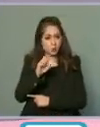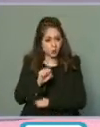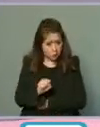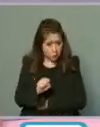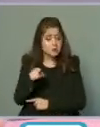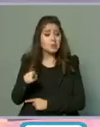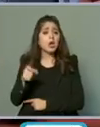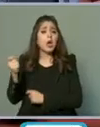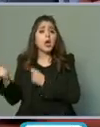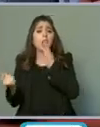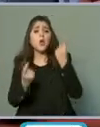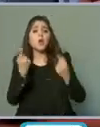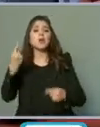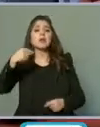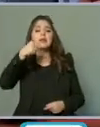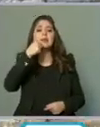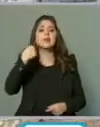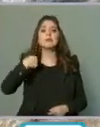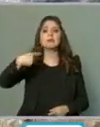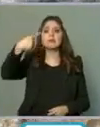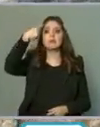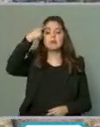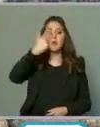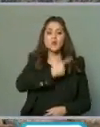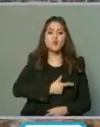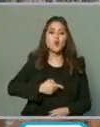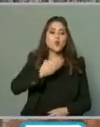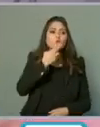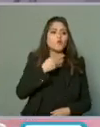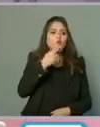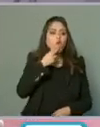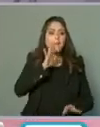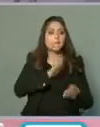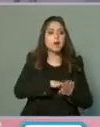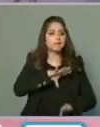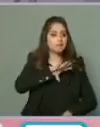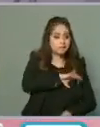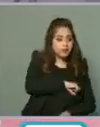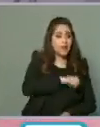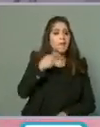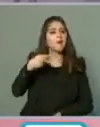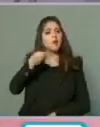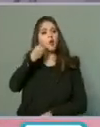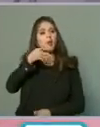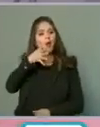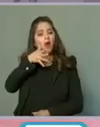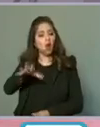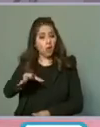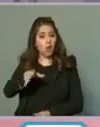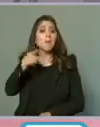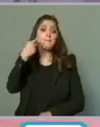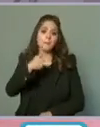los dulces en lugar de la comida sana. Entonces Claro. sí me toca como papá ponerle algunas reglas y límites y